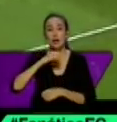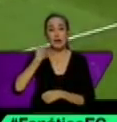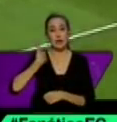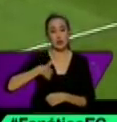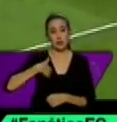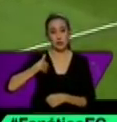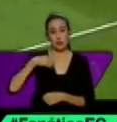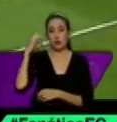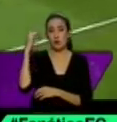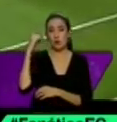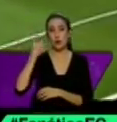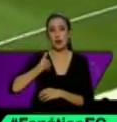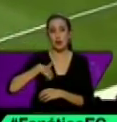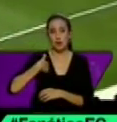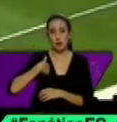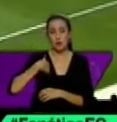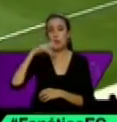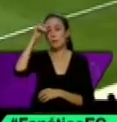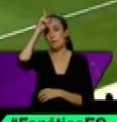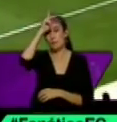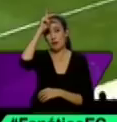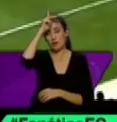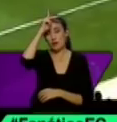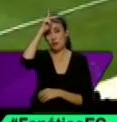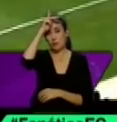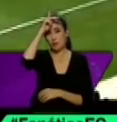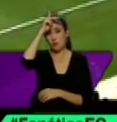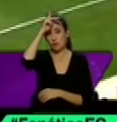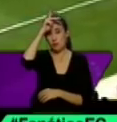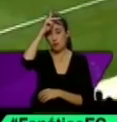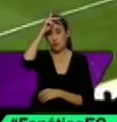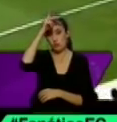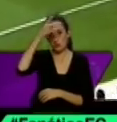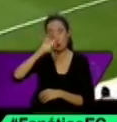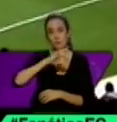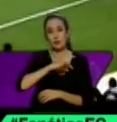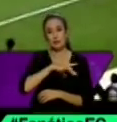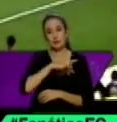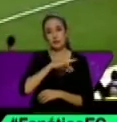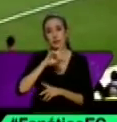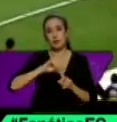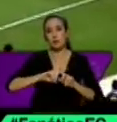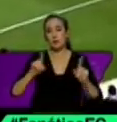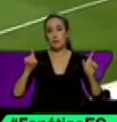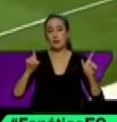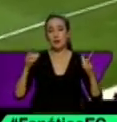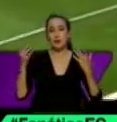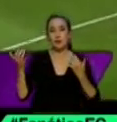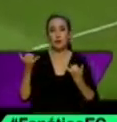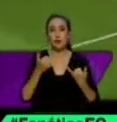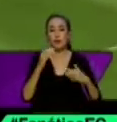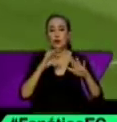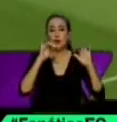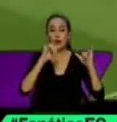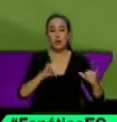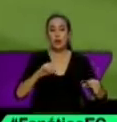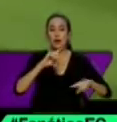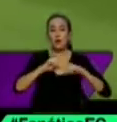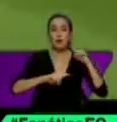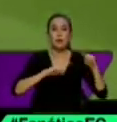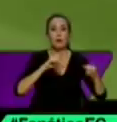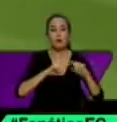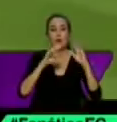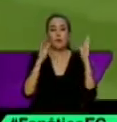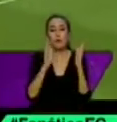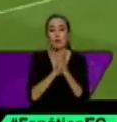Argentina, ante Argentina, Perú y también la selección de Chile. Sin embargo, esto quedaría descartado debido a que